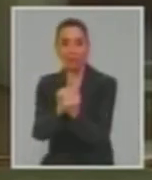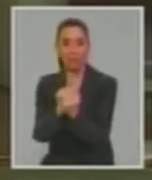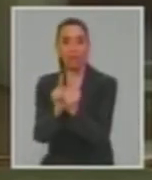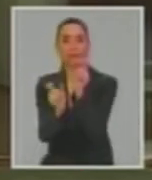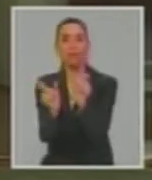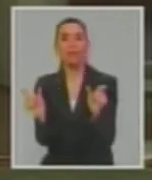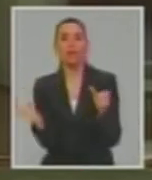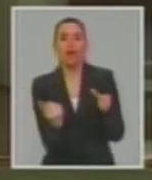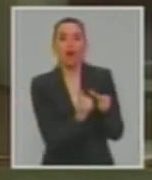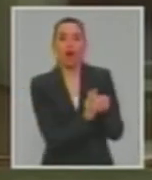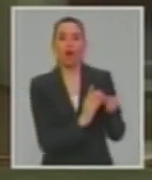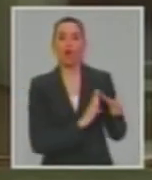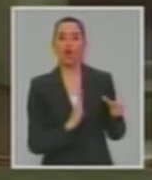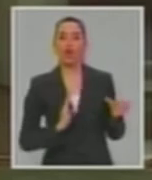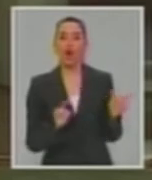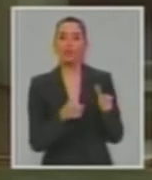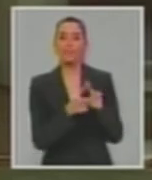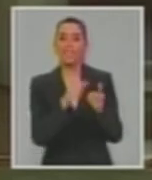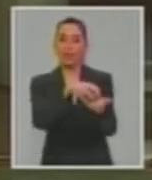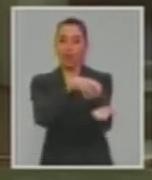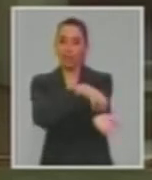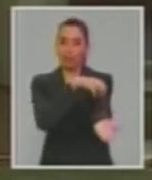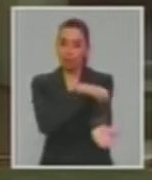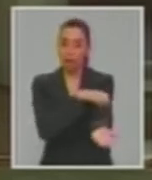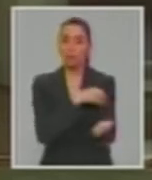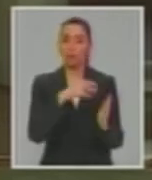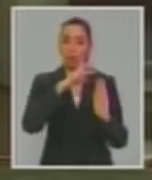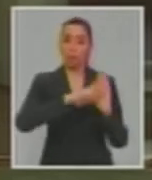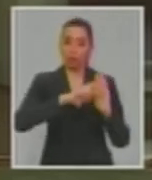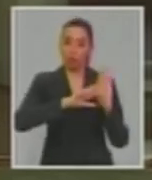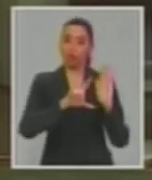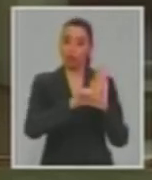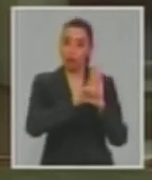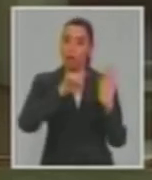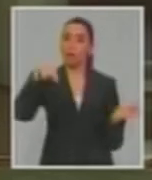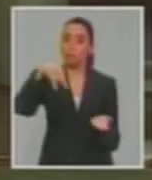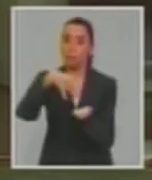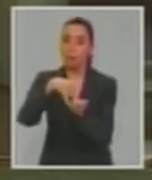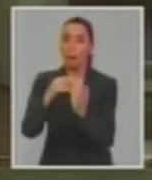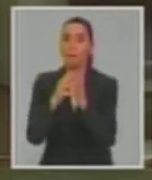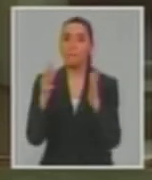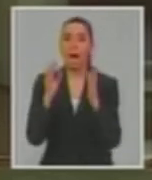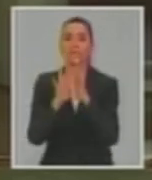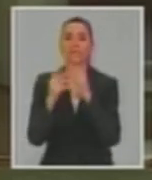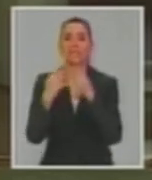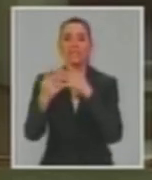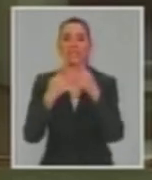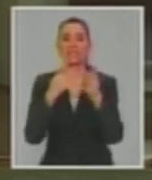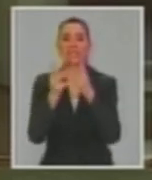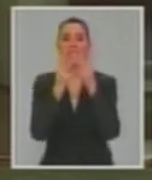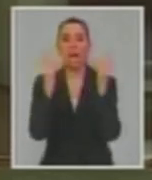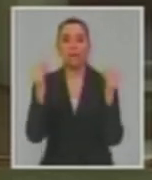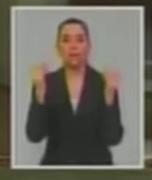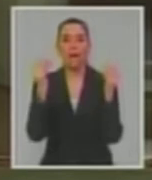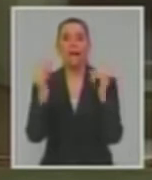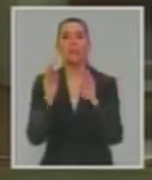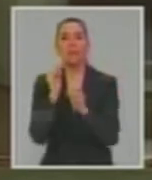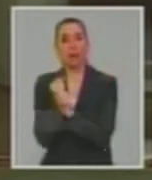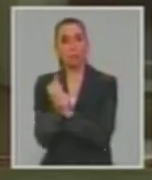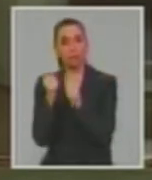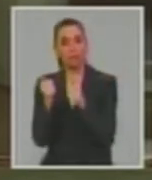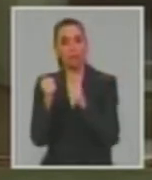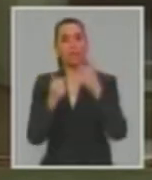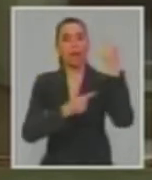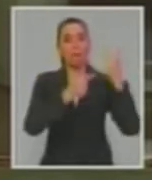regionales. Hemos presentado proyectos de leyes que aumentan la transparencia y probidad en la política y en la administración